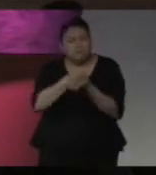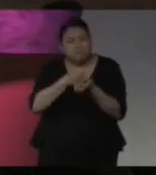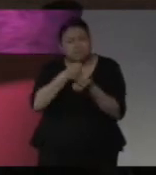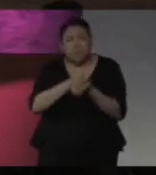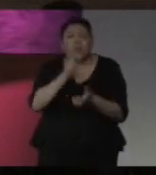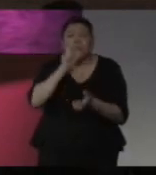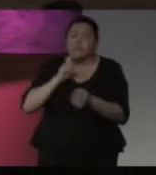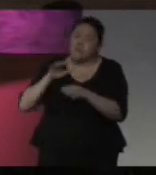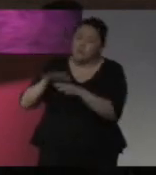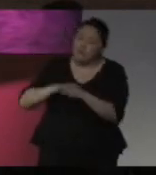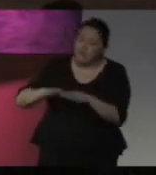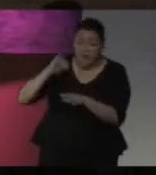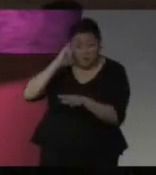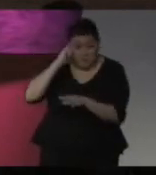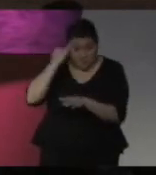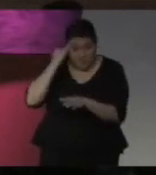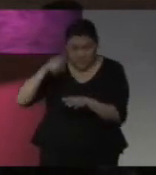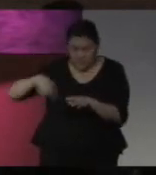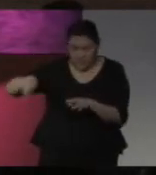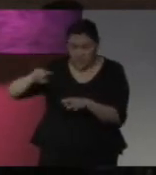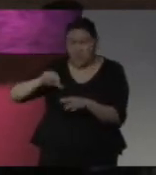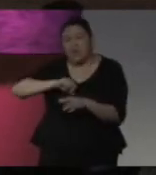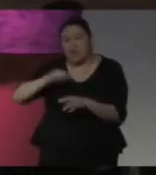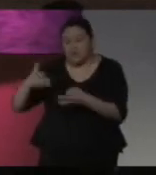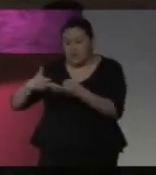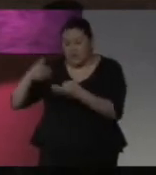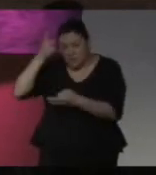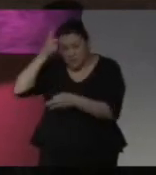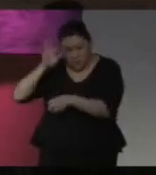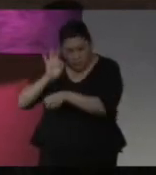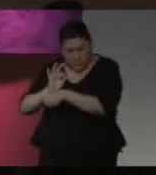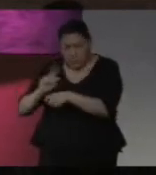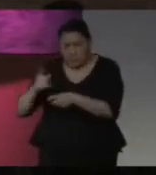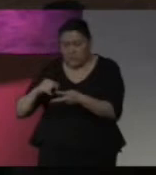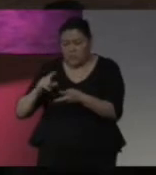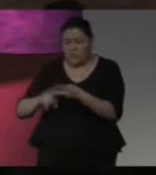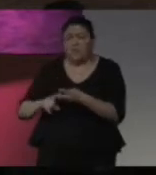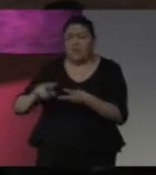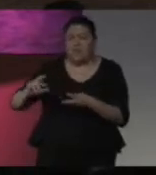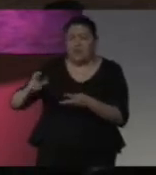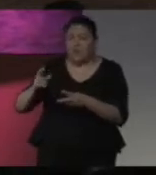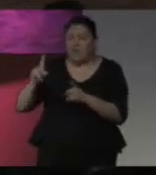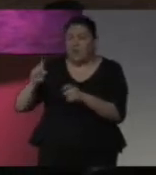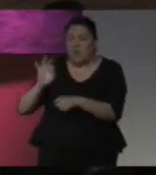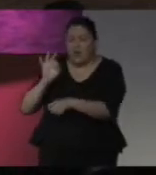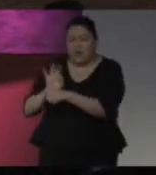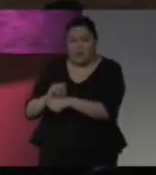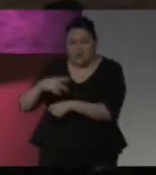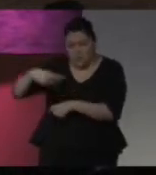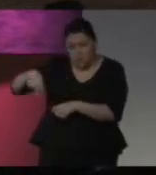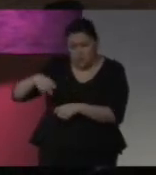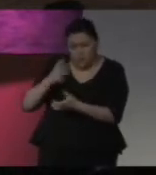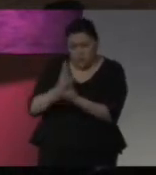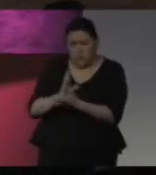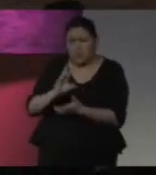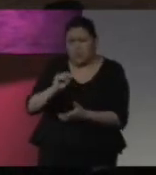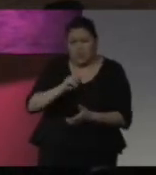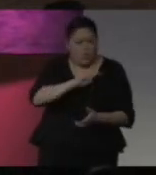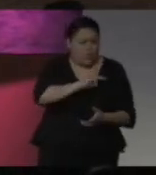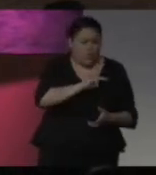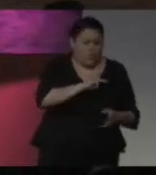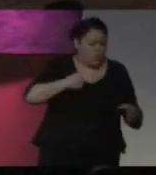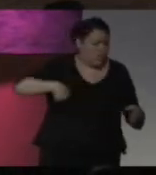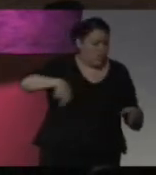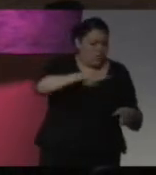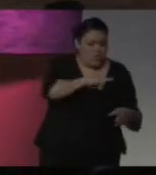mujeres indígenas, de la defensa de la tierra, de la defensa del agua, no es la lucha de ustedes, es la lucha de todos, es el agua,